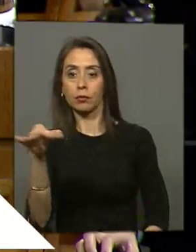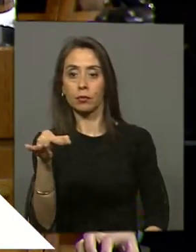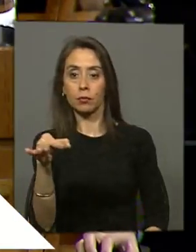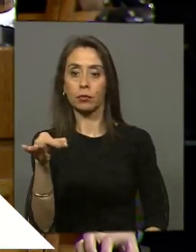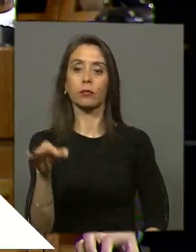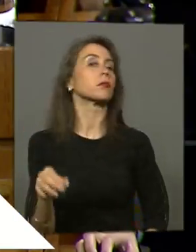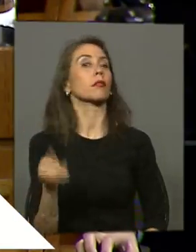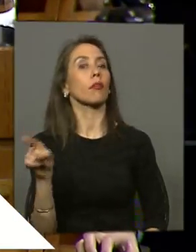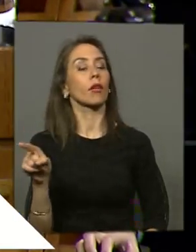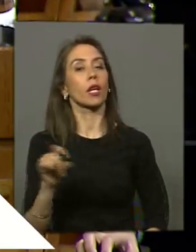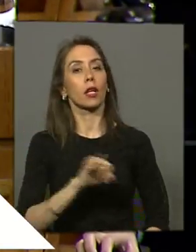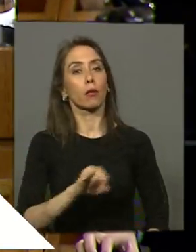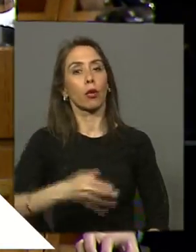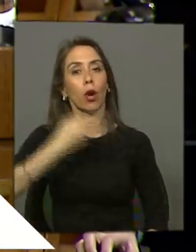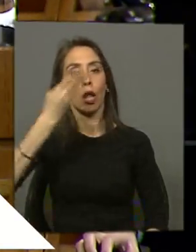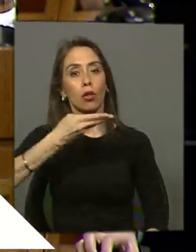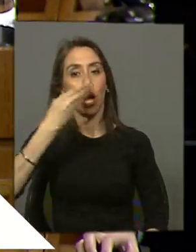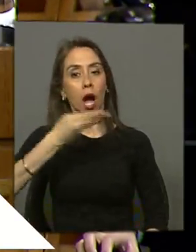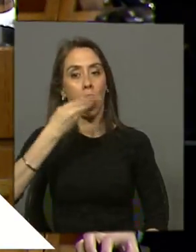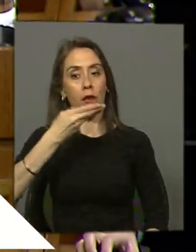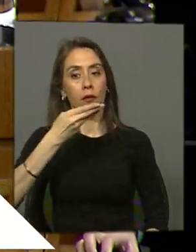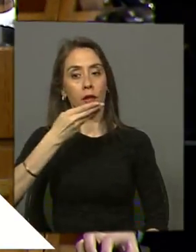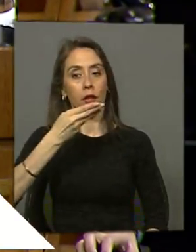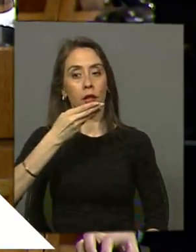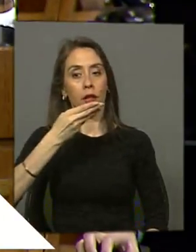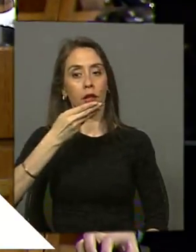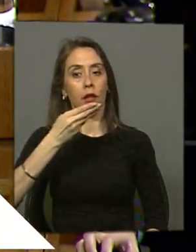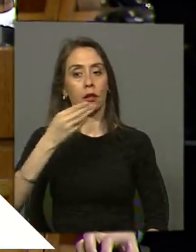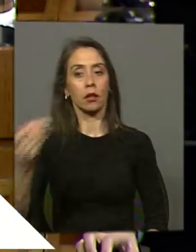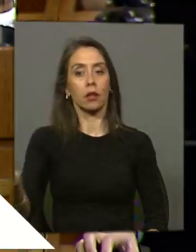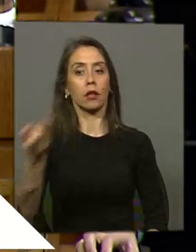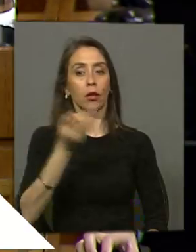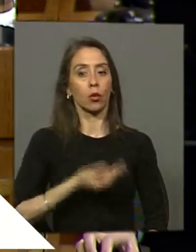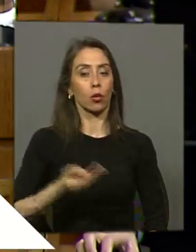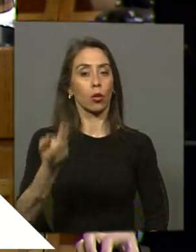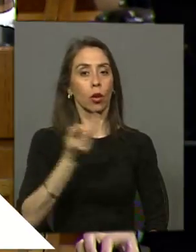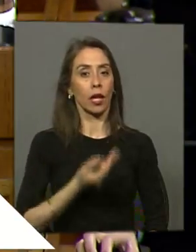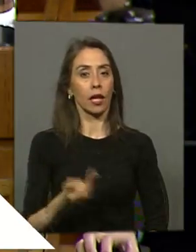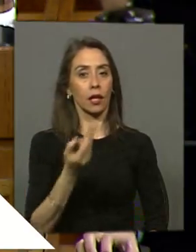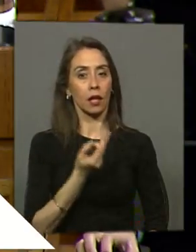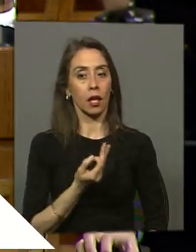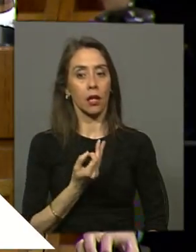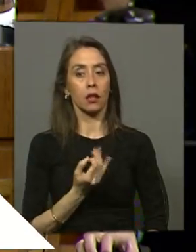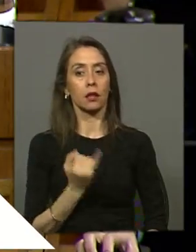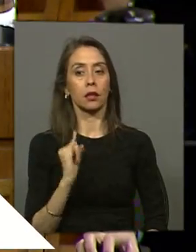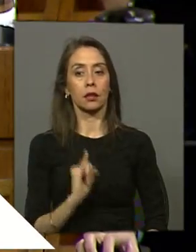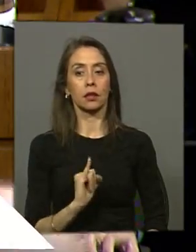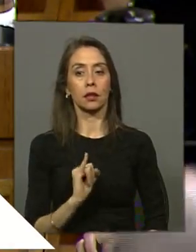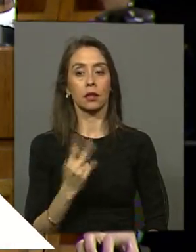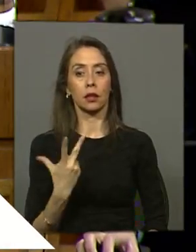quizás en su intervención, me imagino yo que va a intervenir, nos contara si acaso está o no